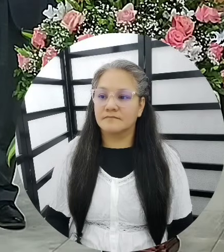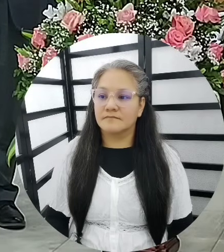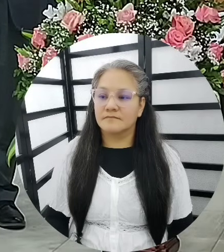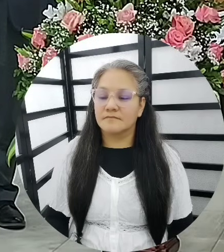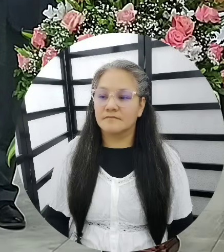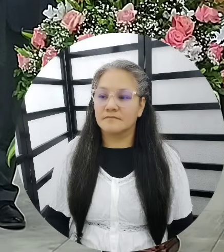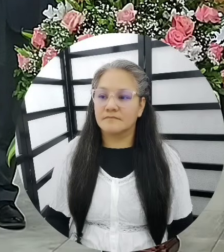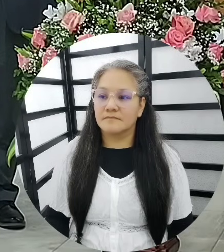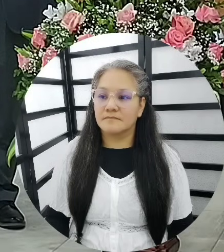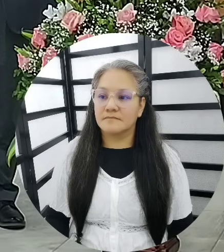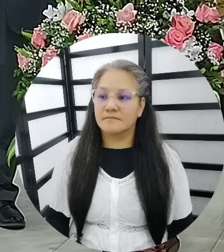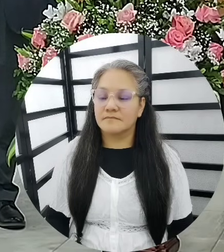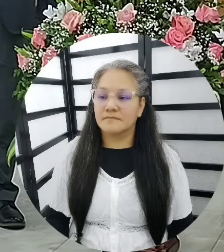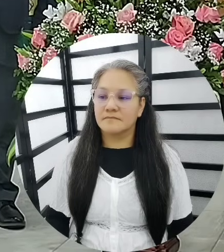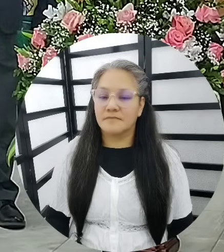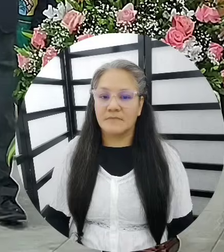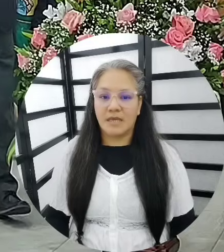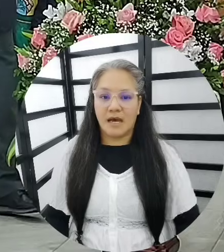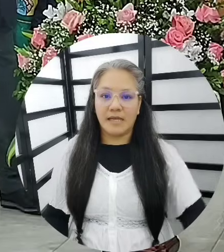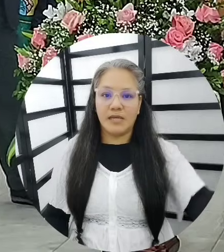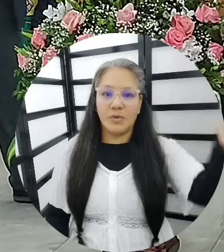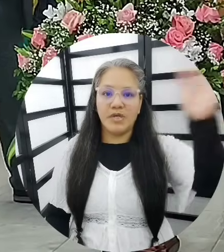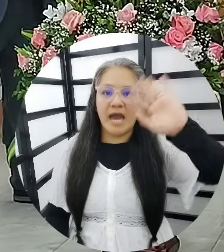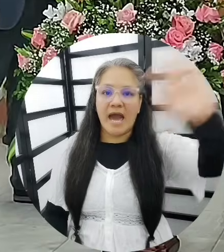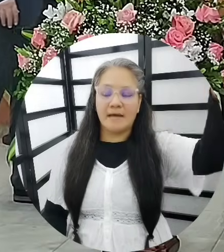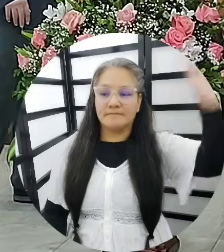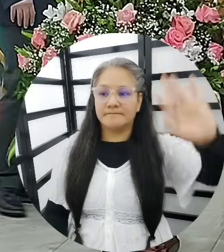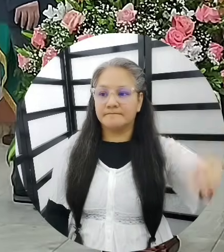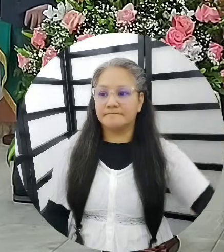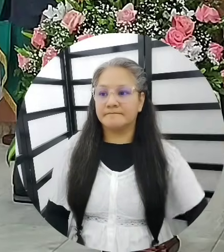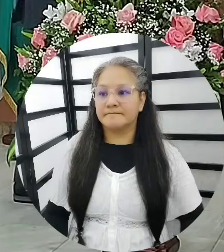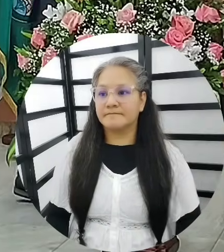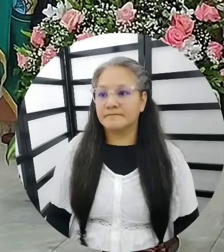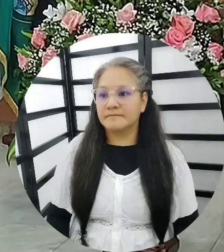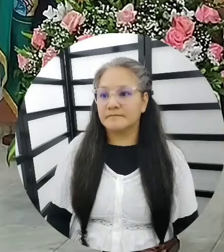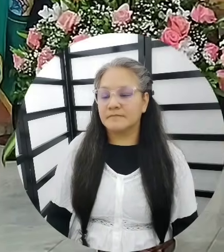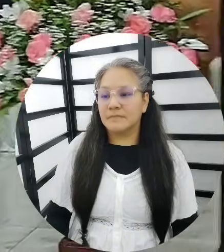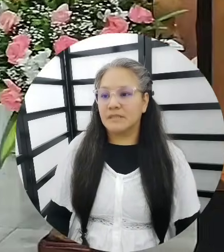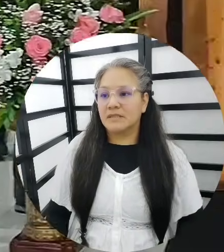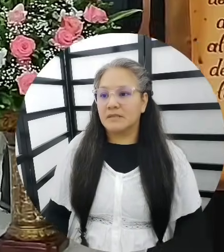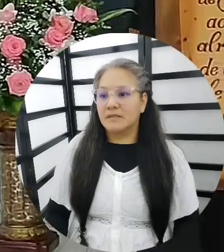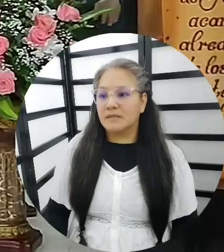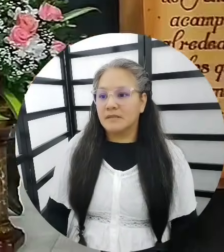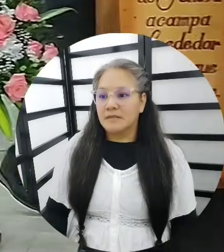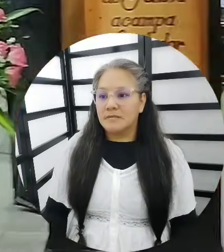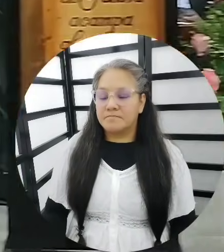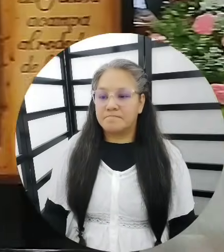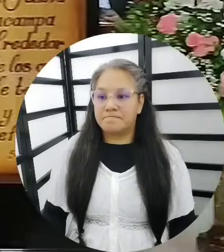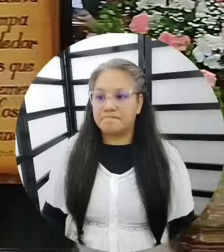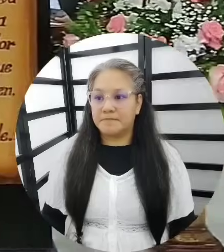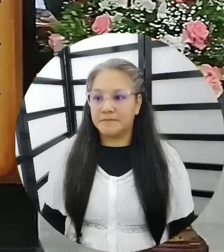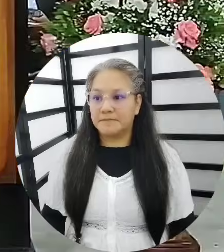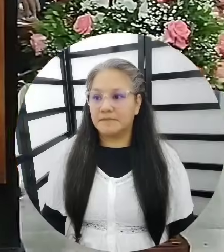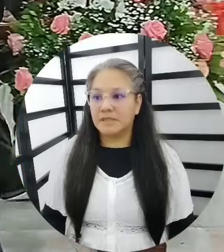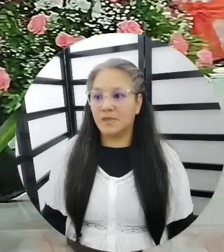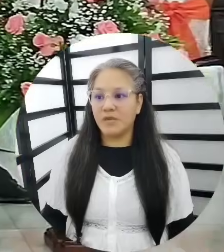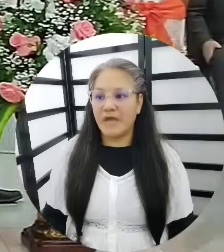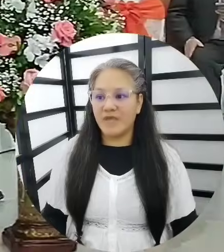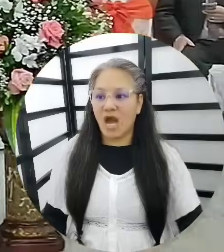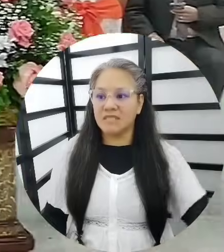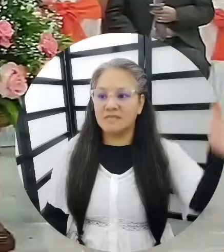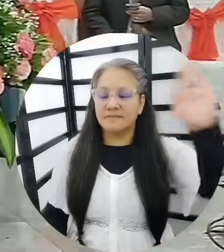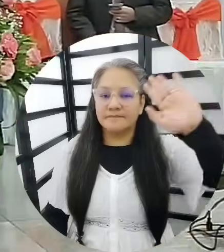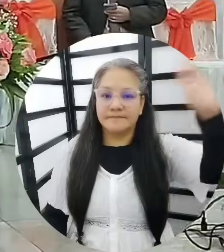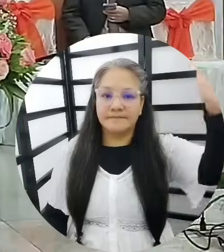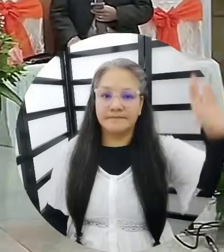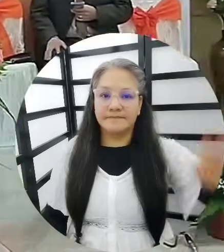hasta uno de Moisés hay allí. Gloria al nombre de Dios. En el libro de los Salmos, poesías y salmos